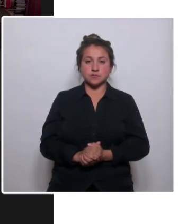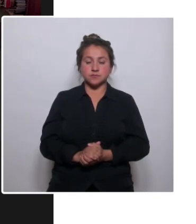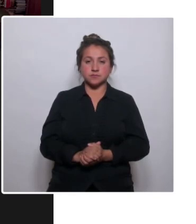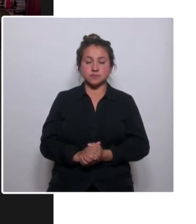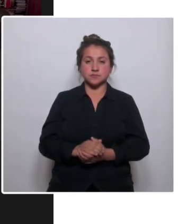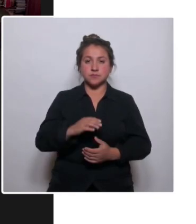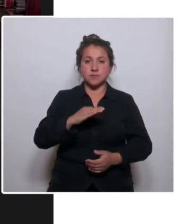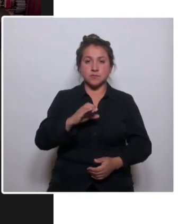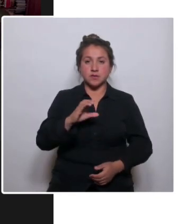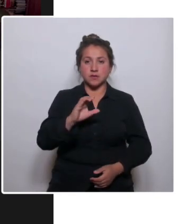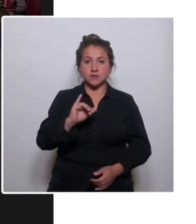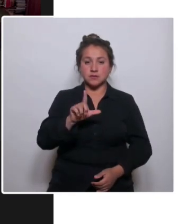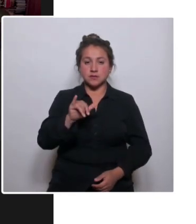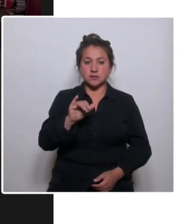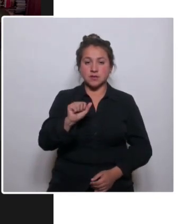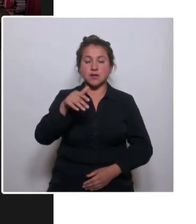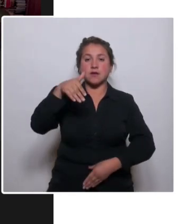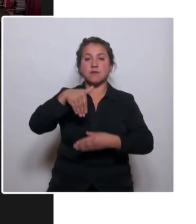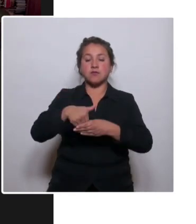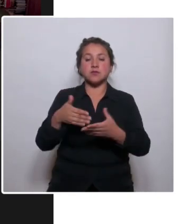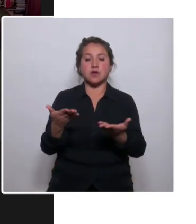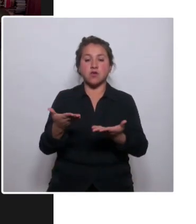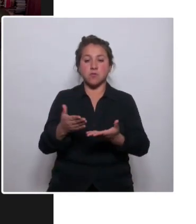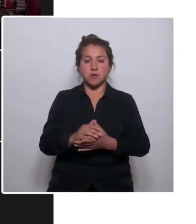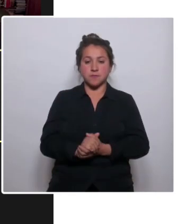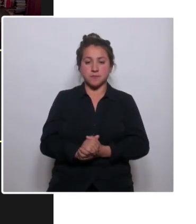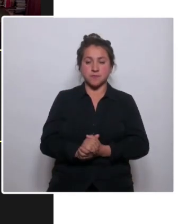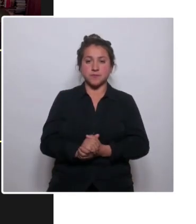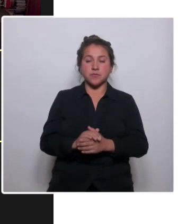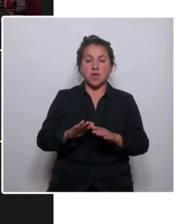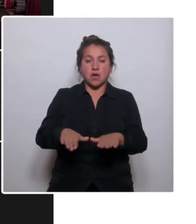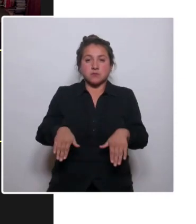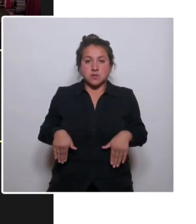Convencional Cecilia Uvilla, ¿cómo vota? Abstención.